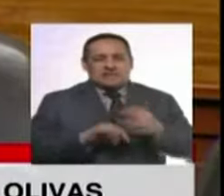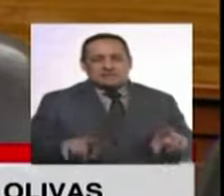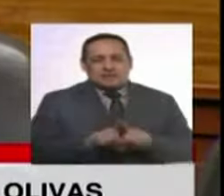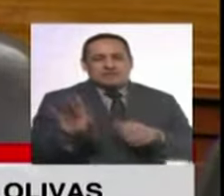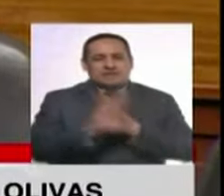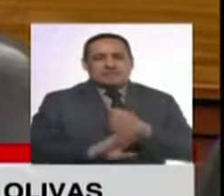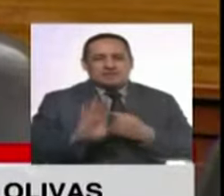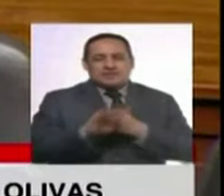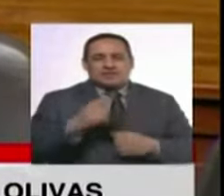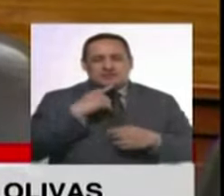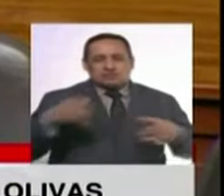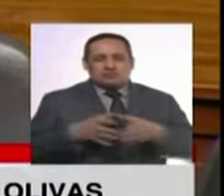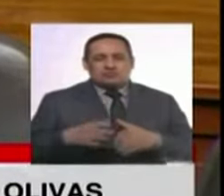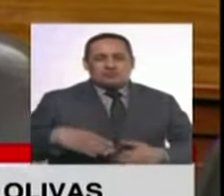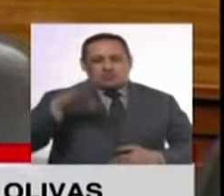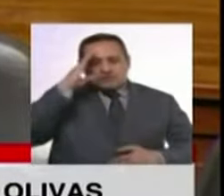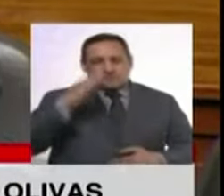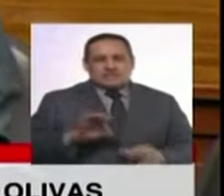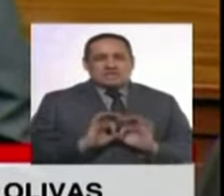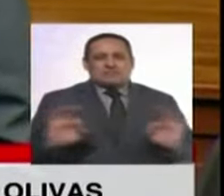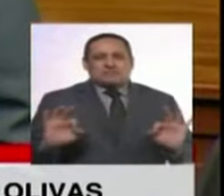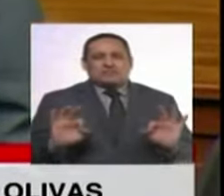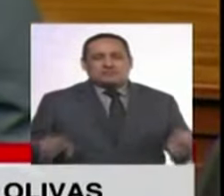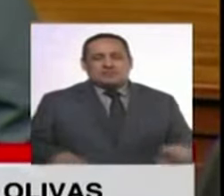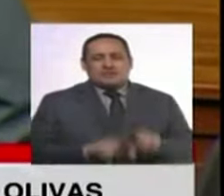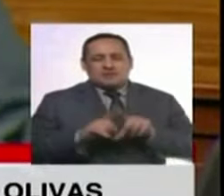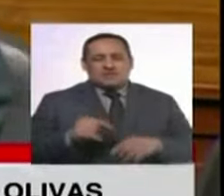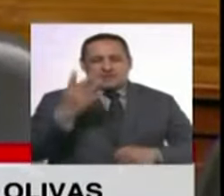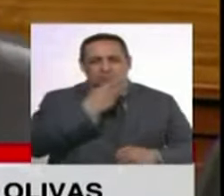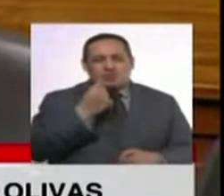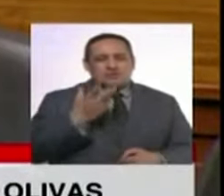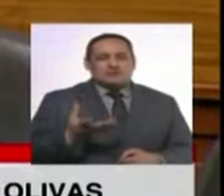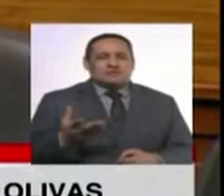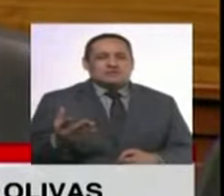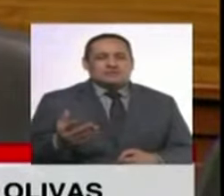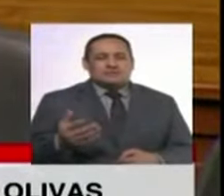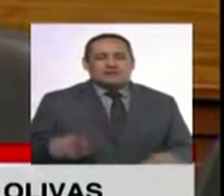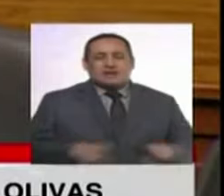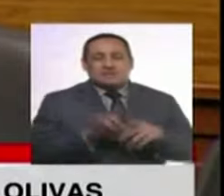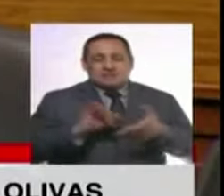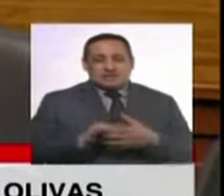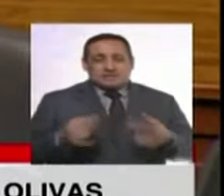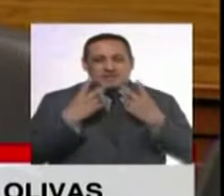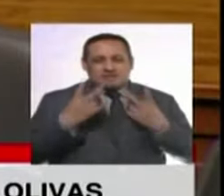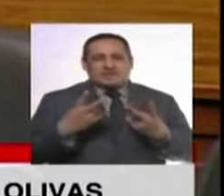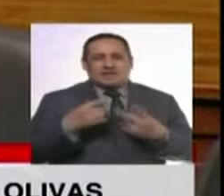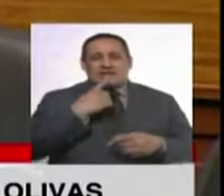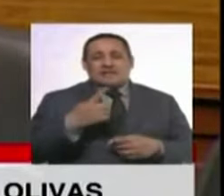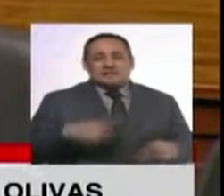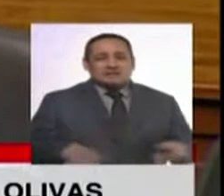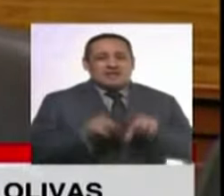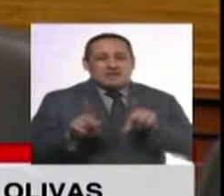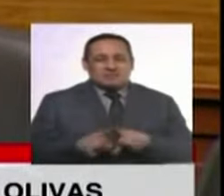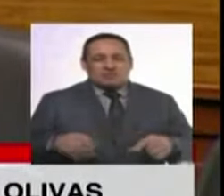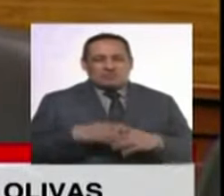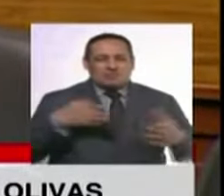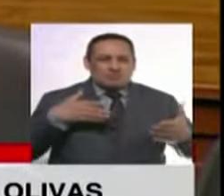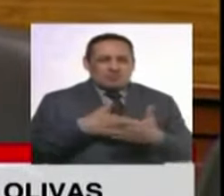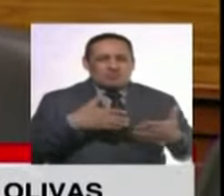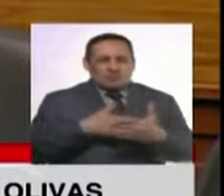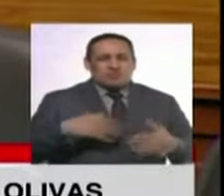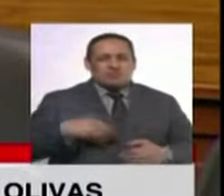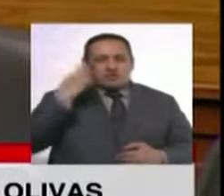es una policía intachable Qué bonita Gracias esto es un eminentemente un ataque